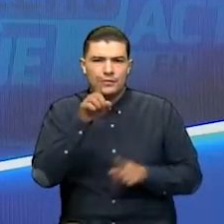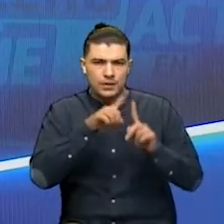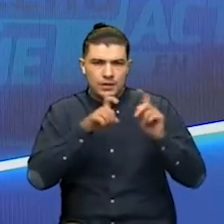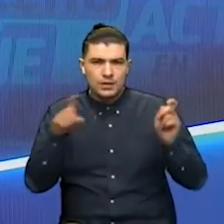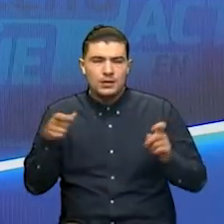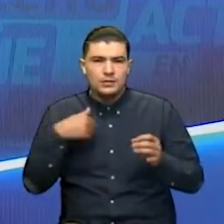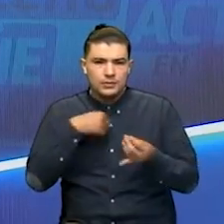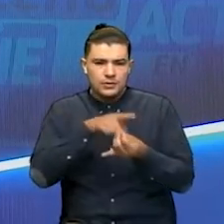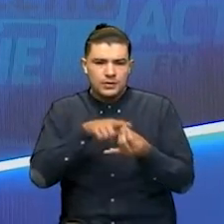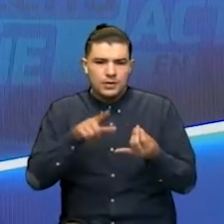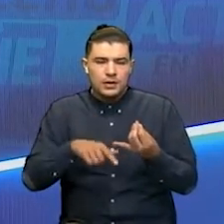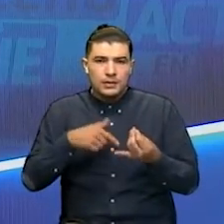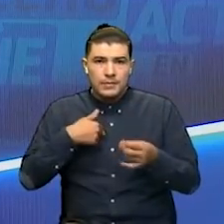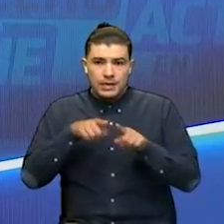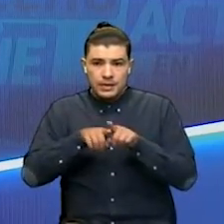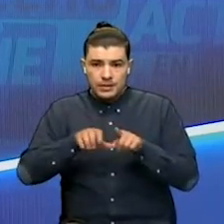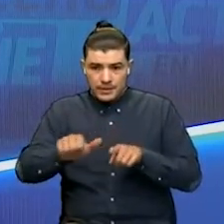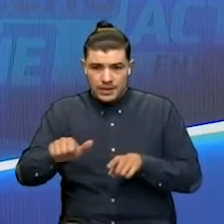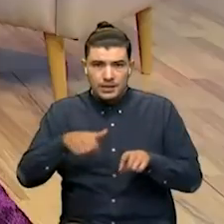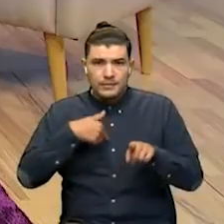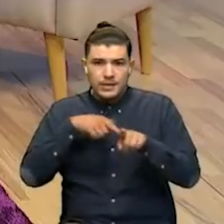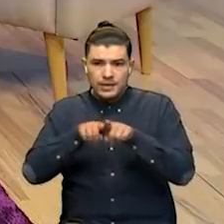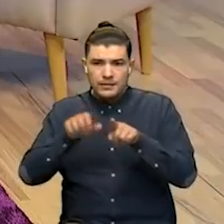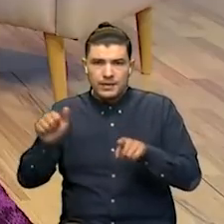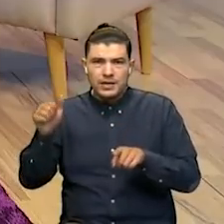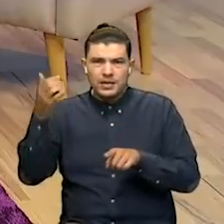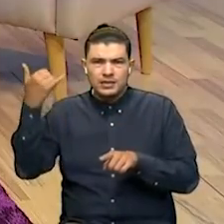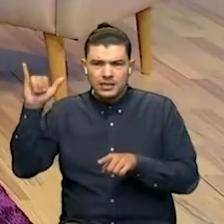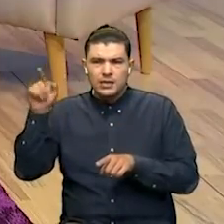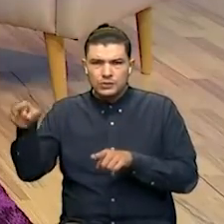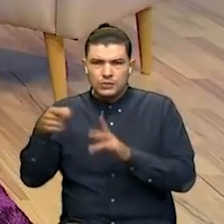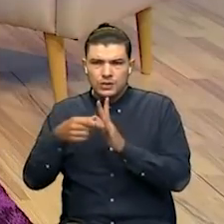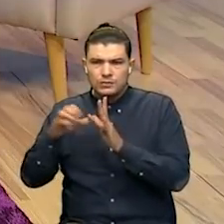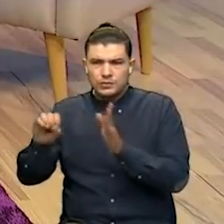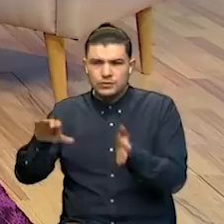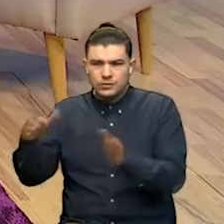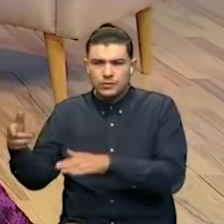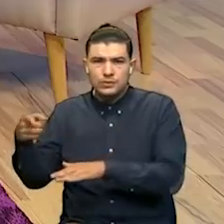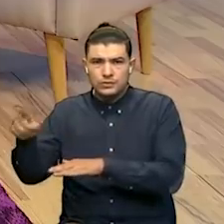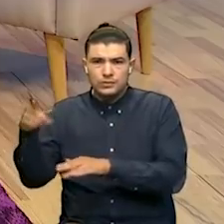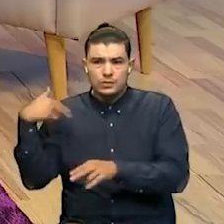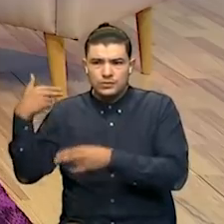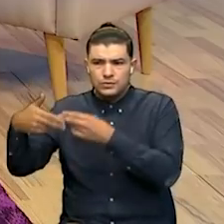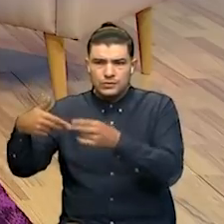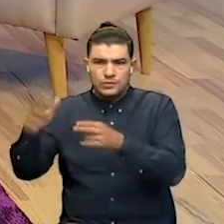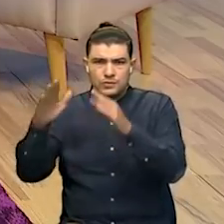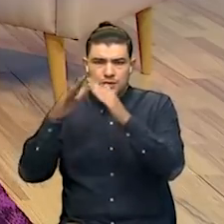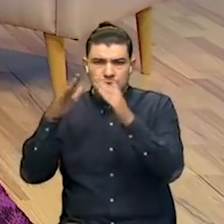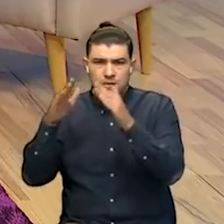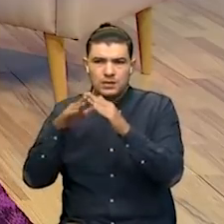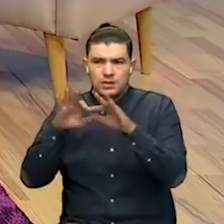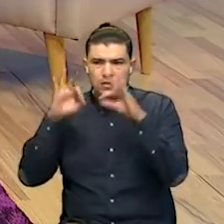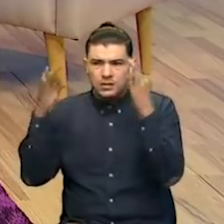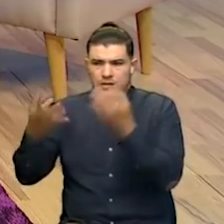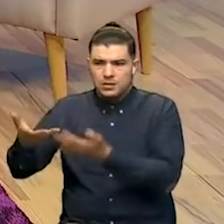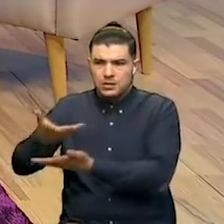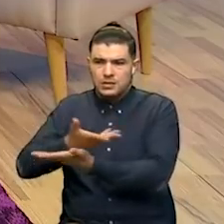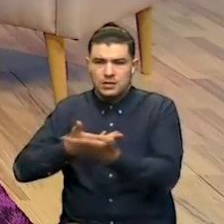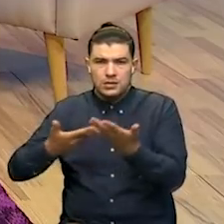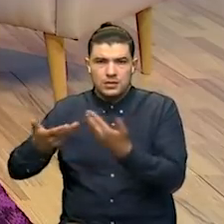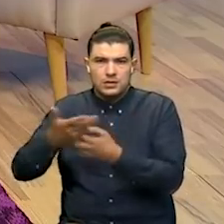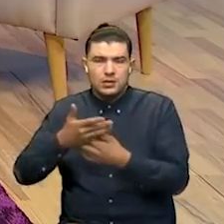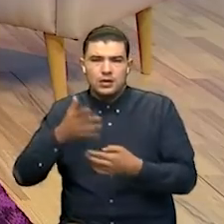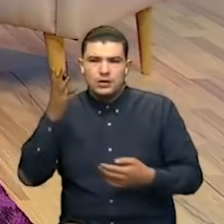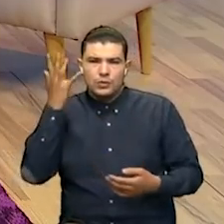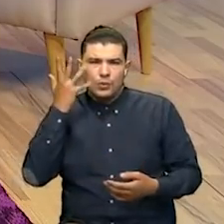es el siguiente. Mi hermana es viuda, ¿no? Tiene un patrimonio, un inmueble en patrimonio familiar. Todos